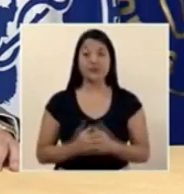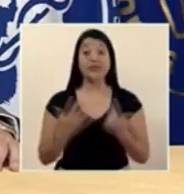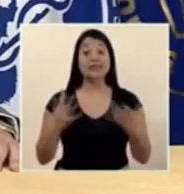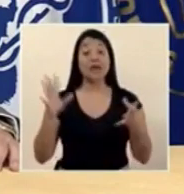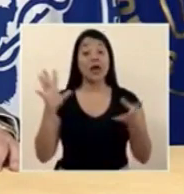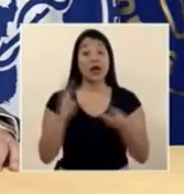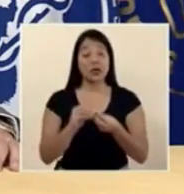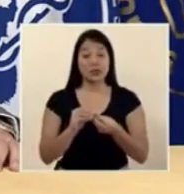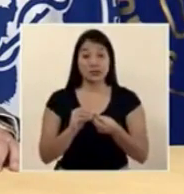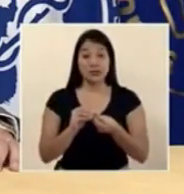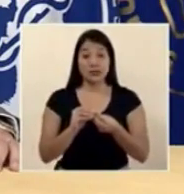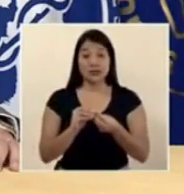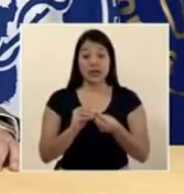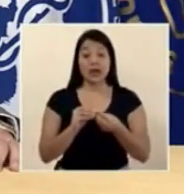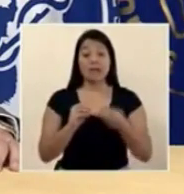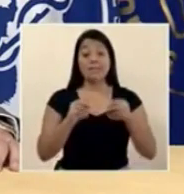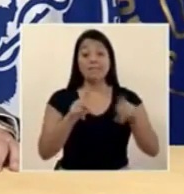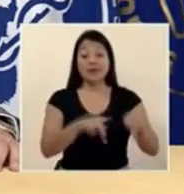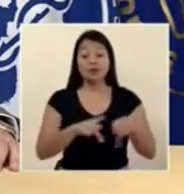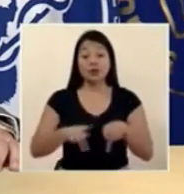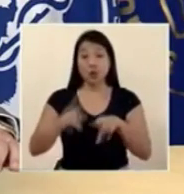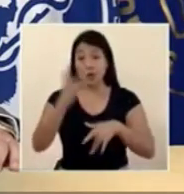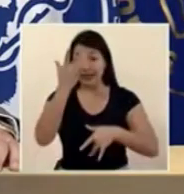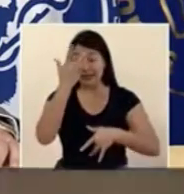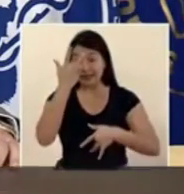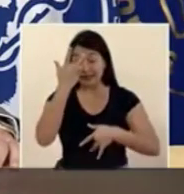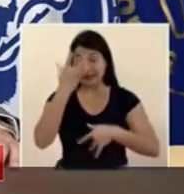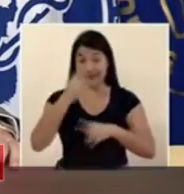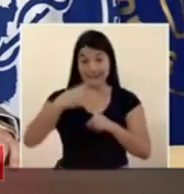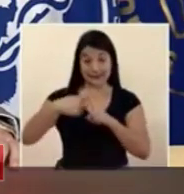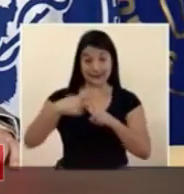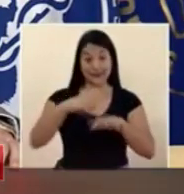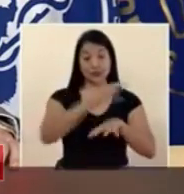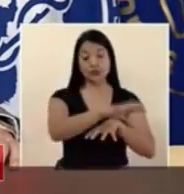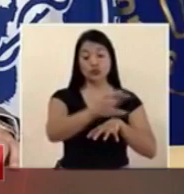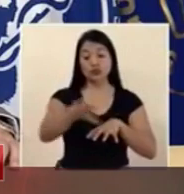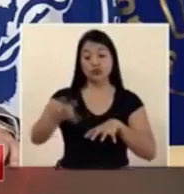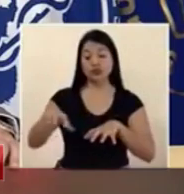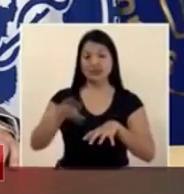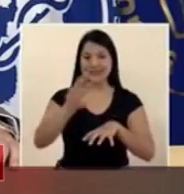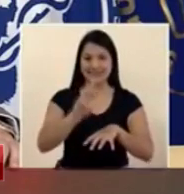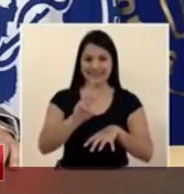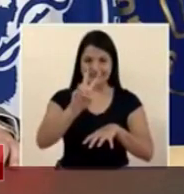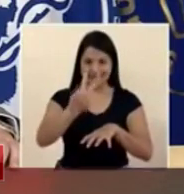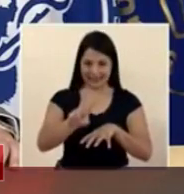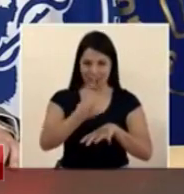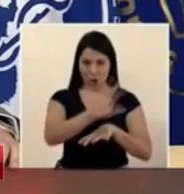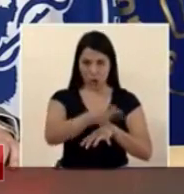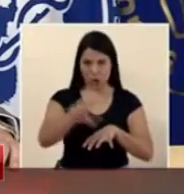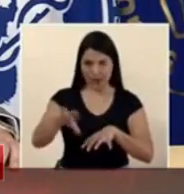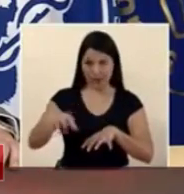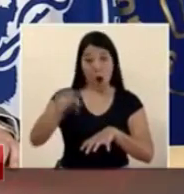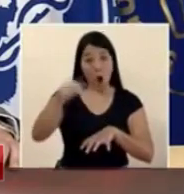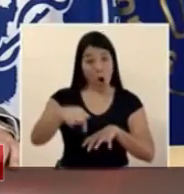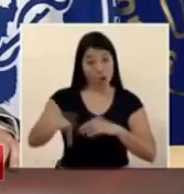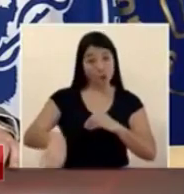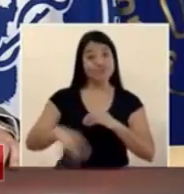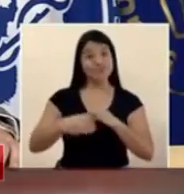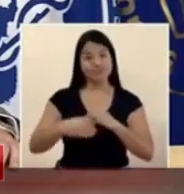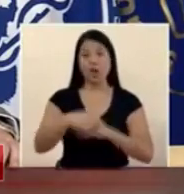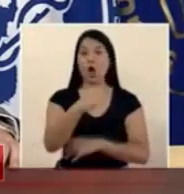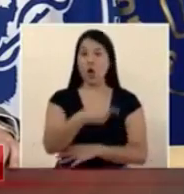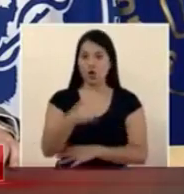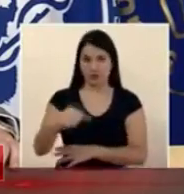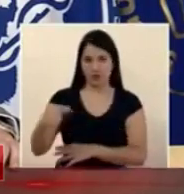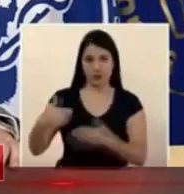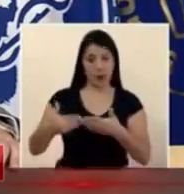se contabilizan casos positivos en 62 cantones de las 7 provincias, sumándose el día de hoy Golfito a la